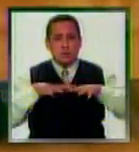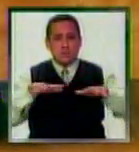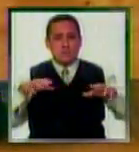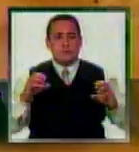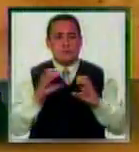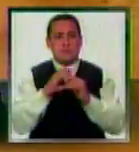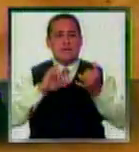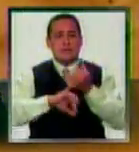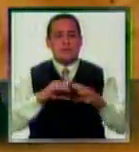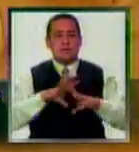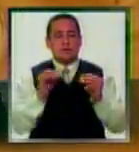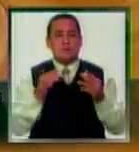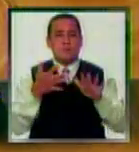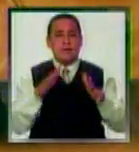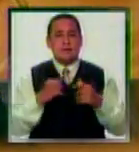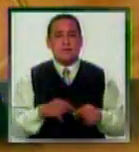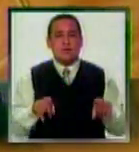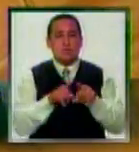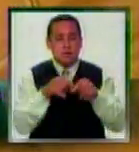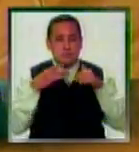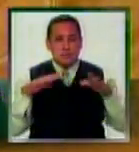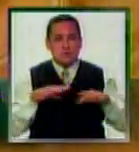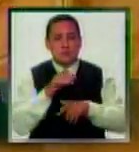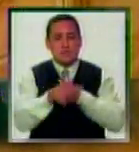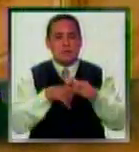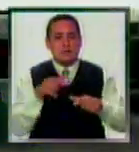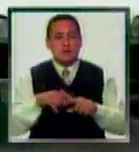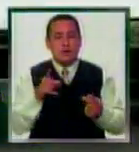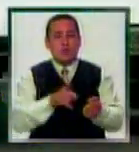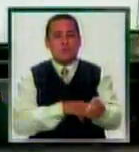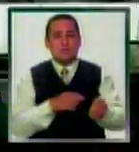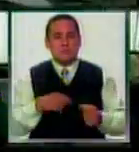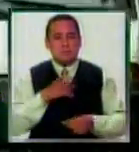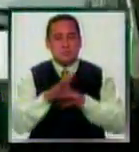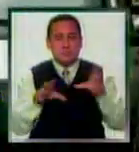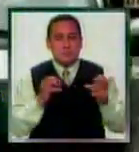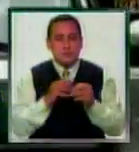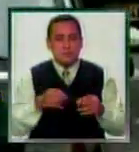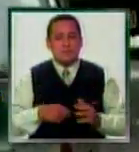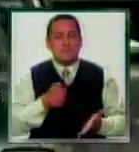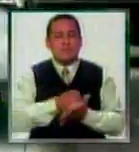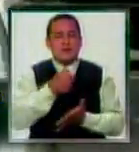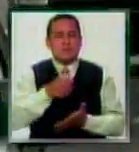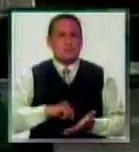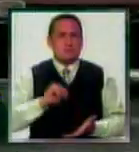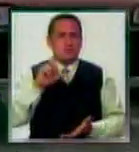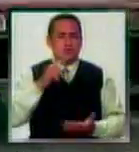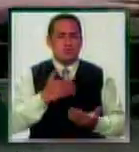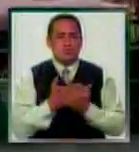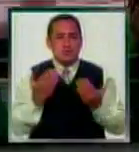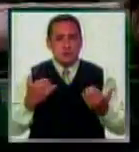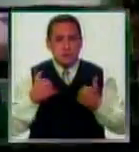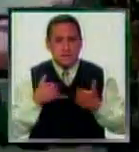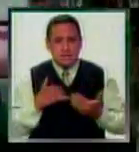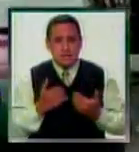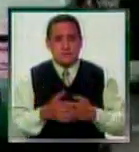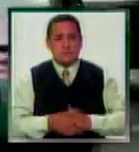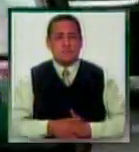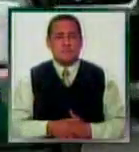entonces, pareciera ser la bendición de un pueblo acostumbrado a pagar demasiado por los recursos que